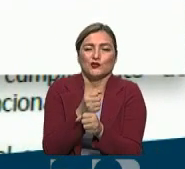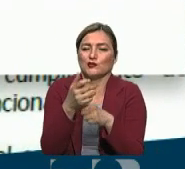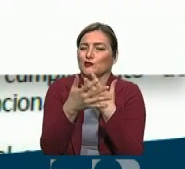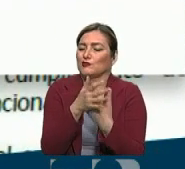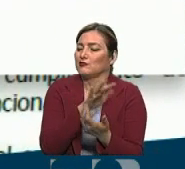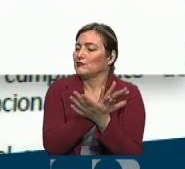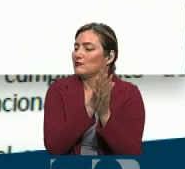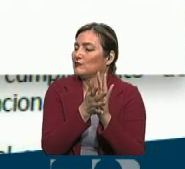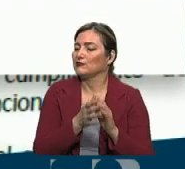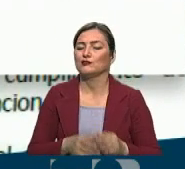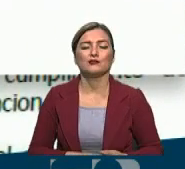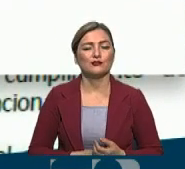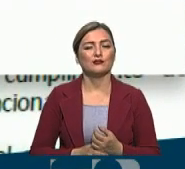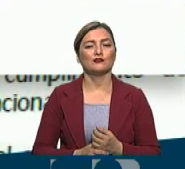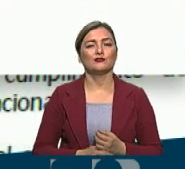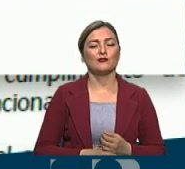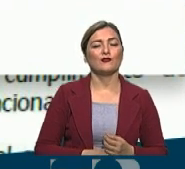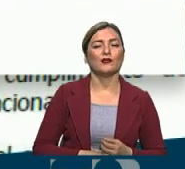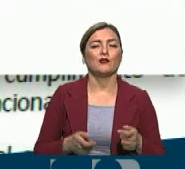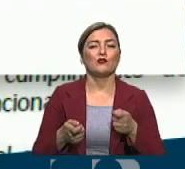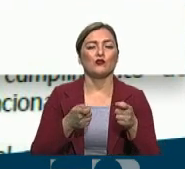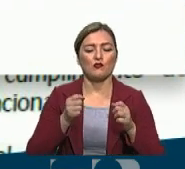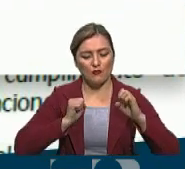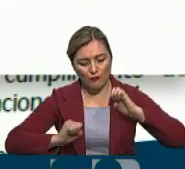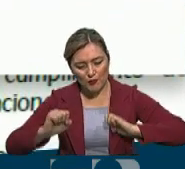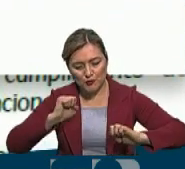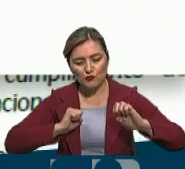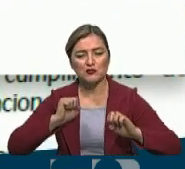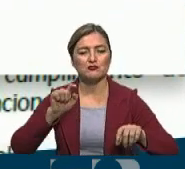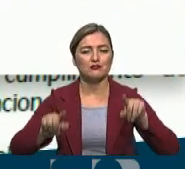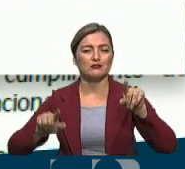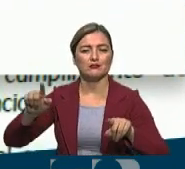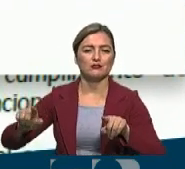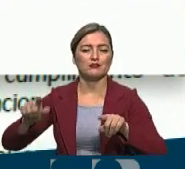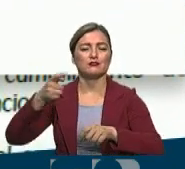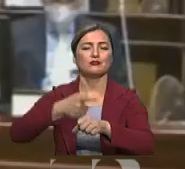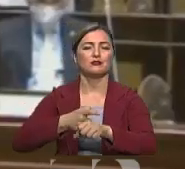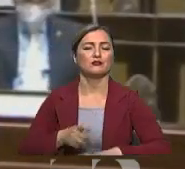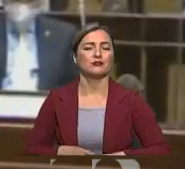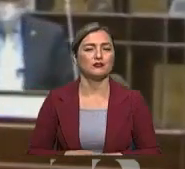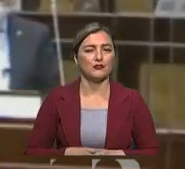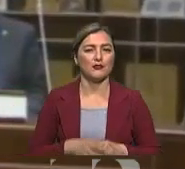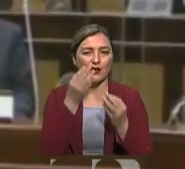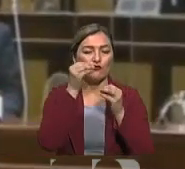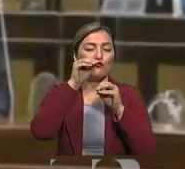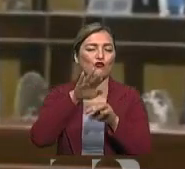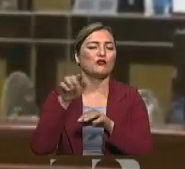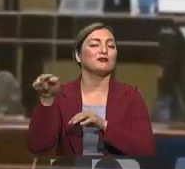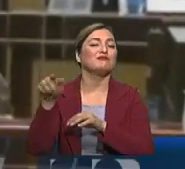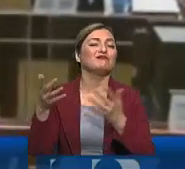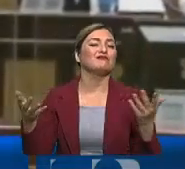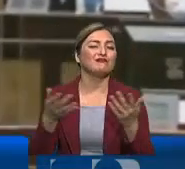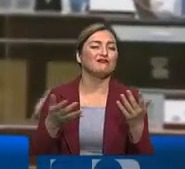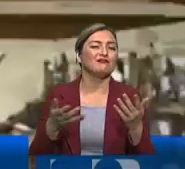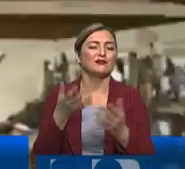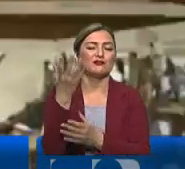a los centros de privación de libertad. Las acciones y los esfuerzos fueron esporádicos y puntuales. El informe en el que se señala además